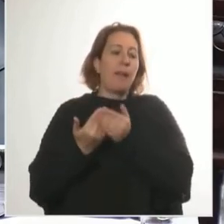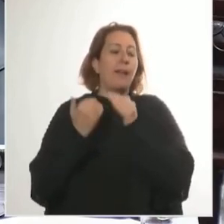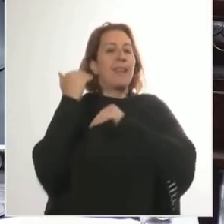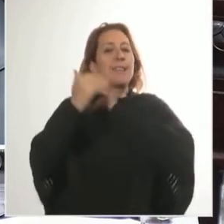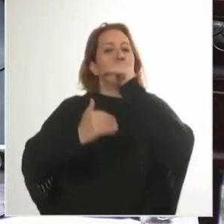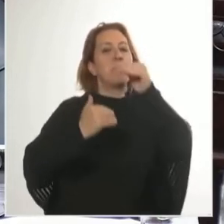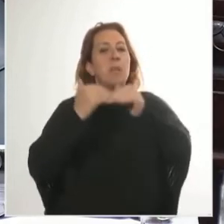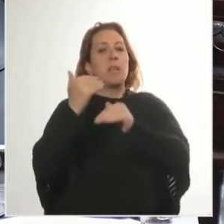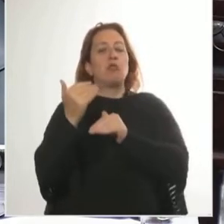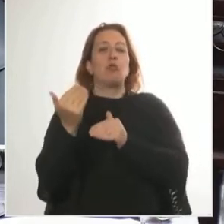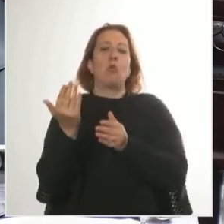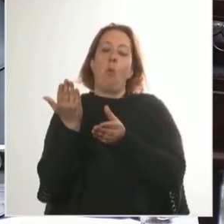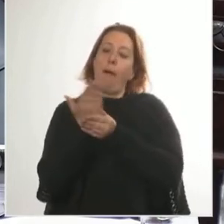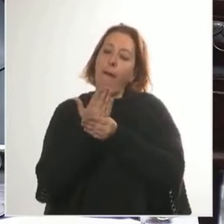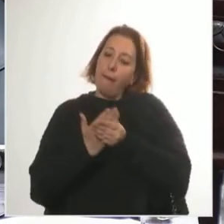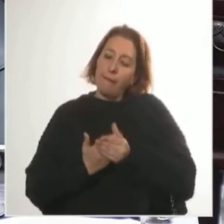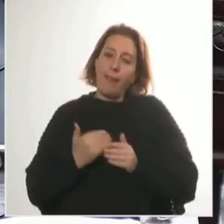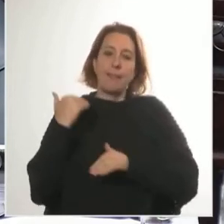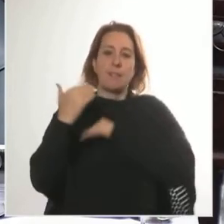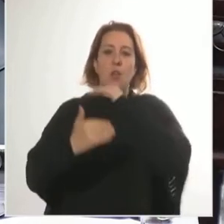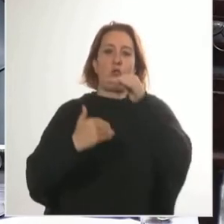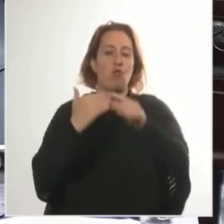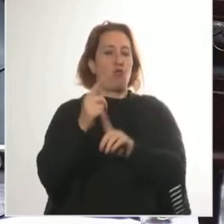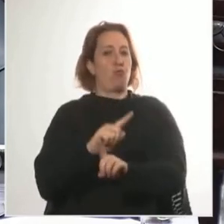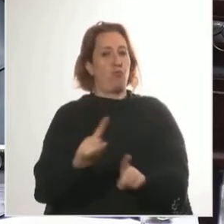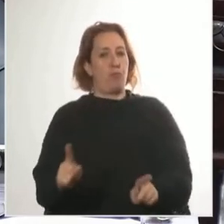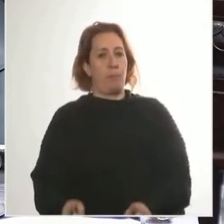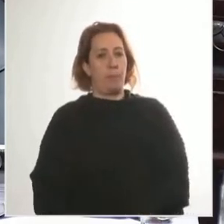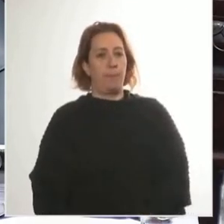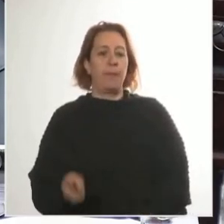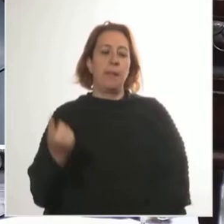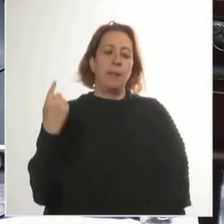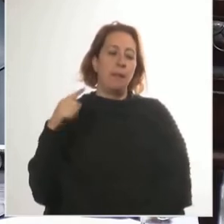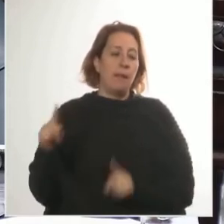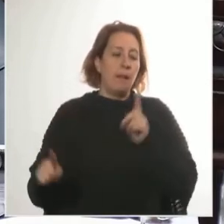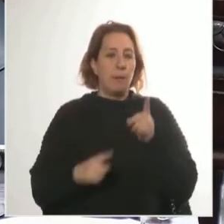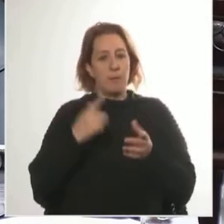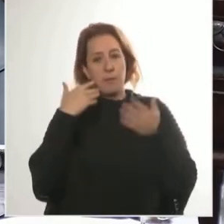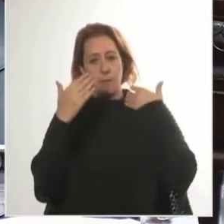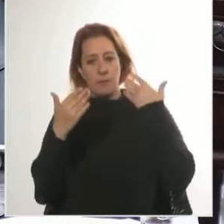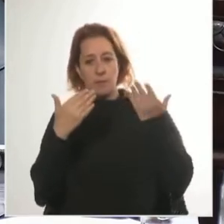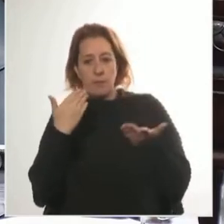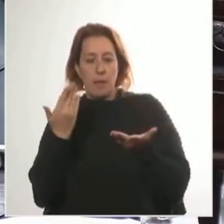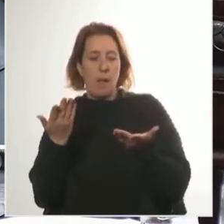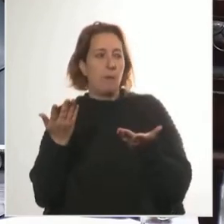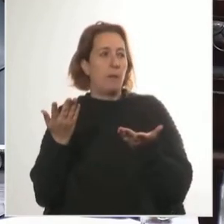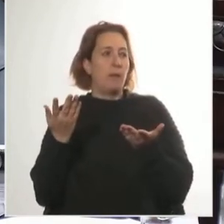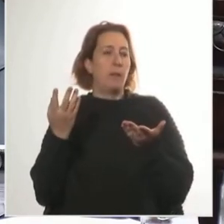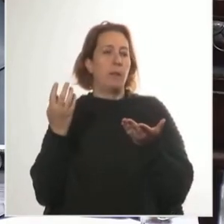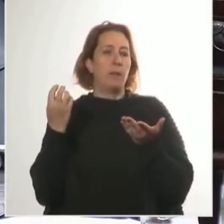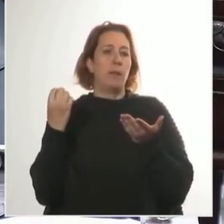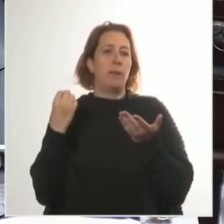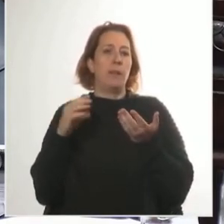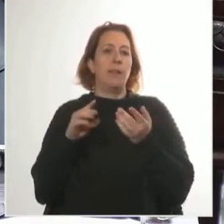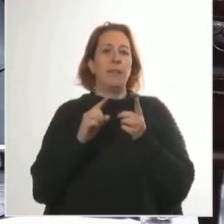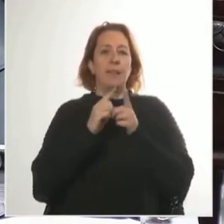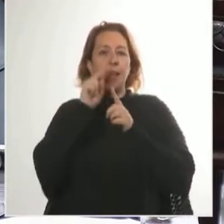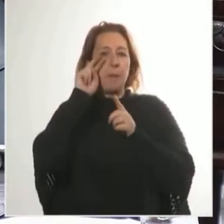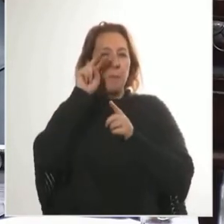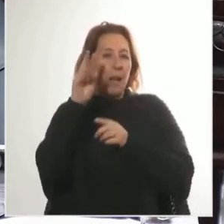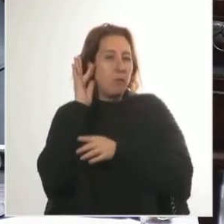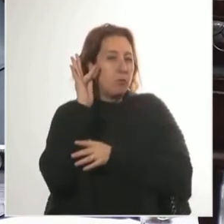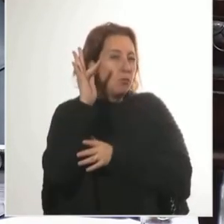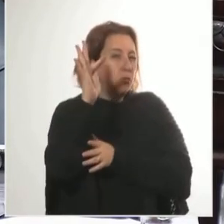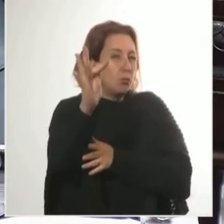su agenda de desarrollo. A veces se habla de que las luces largas justifican algunas